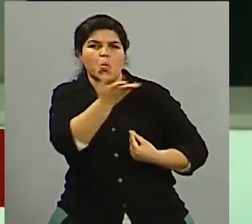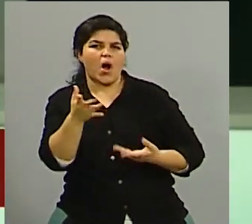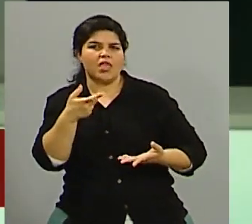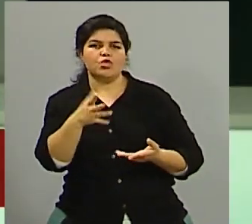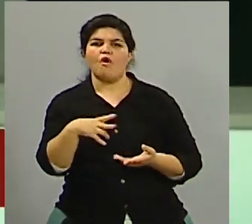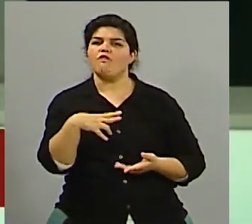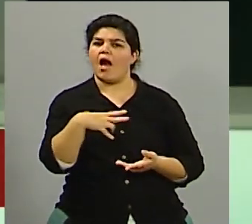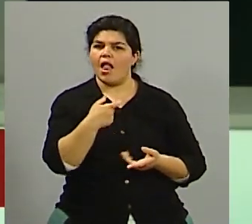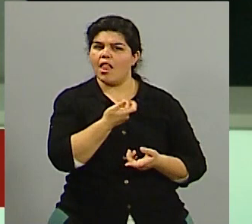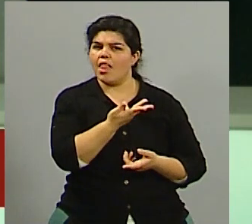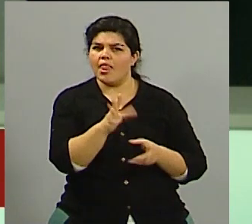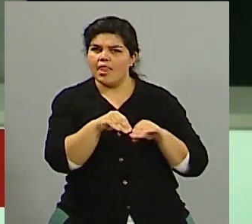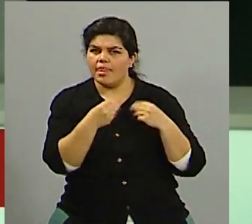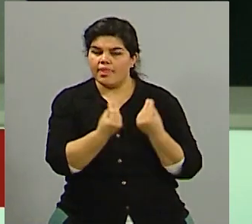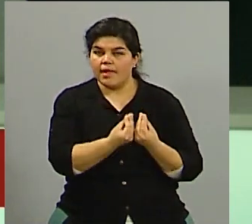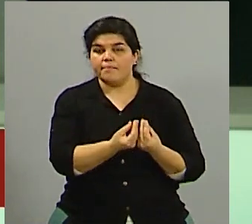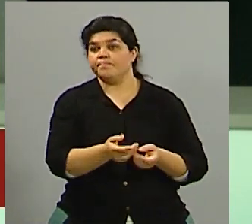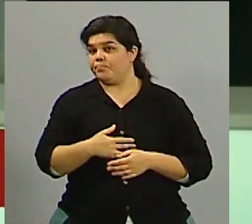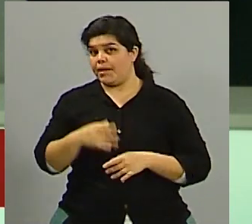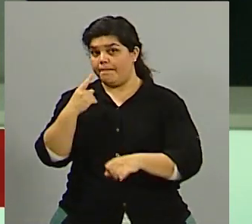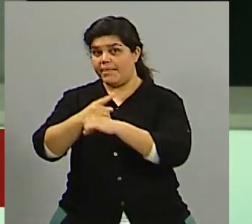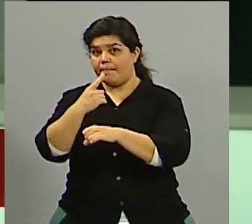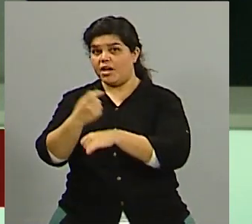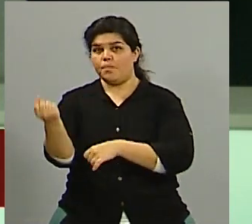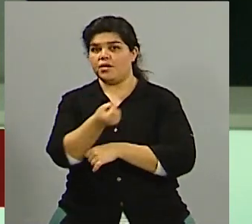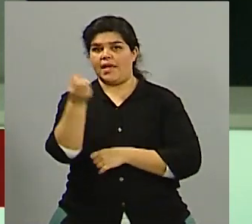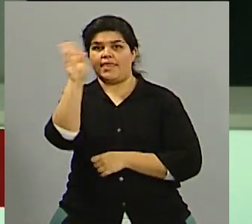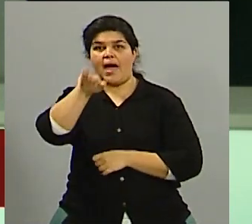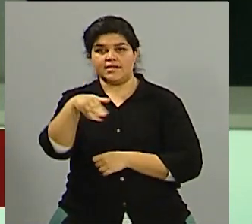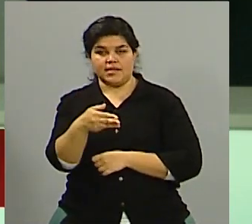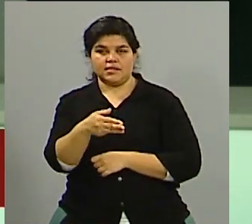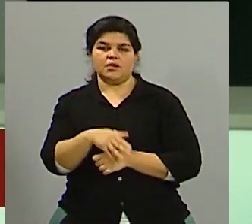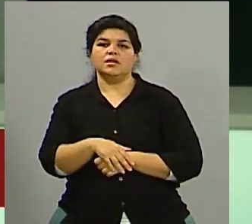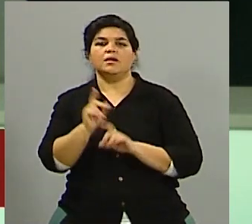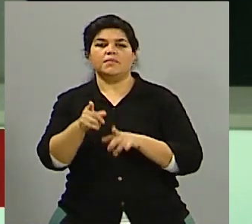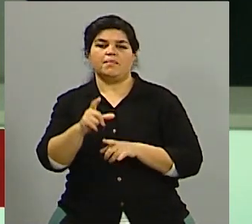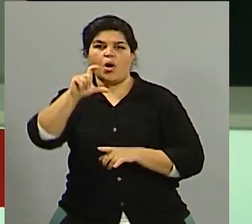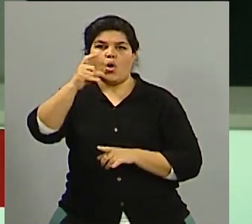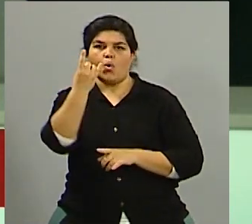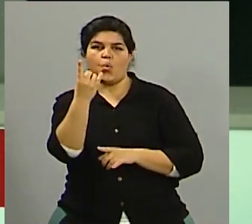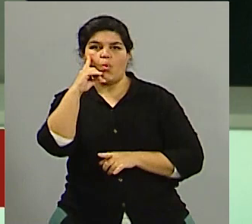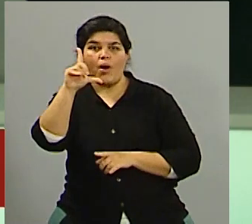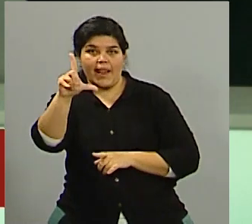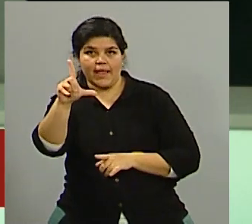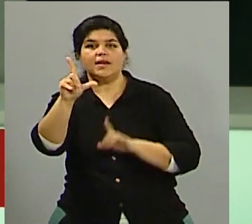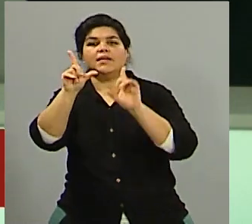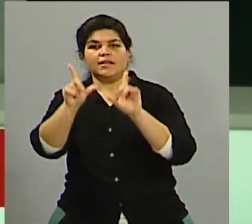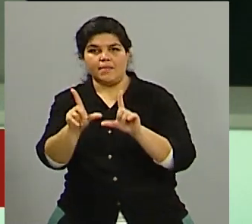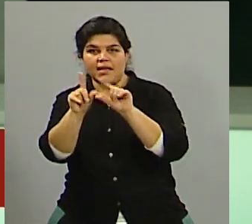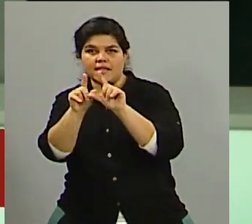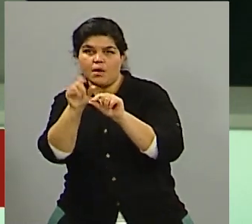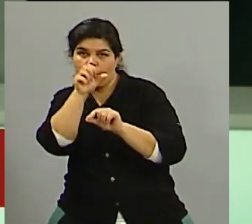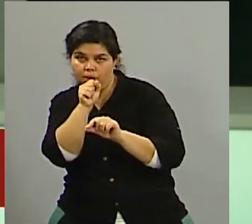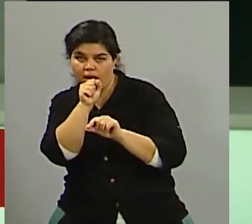recomendación es ingresar en la web de ANSES, en mi ANSES, con el CUIL y clave de seguridad social. Si no, la